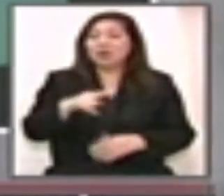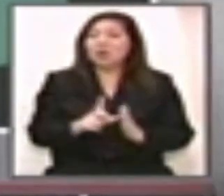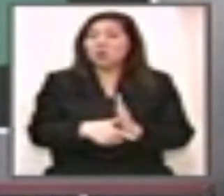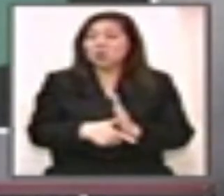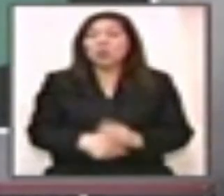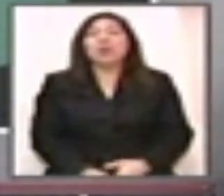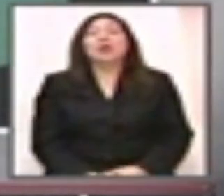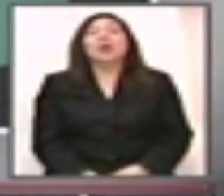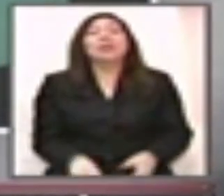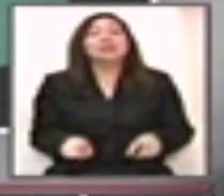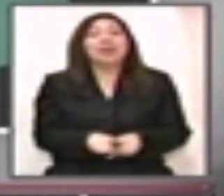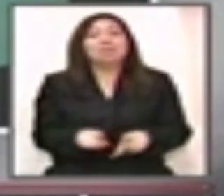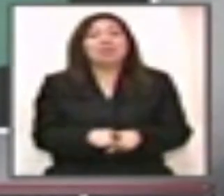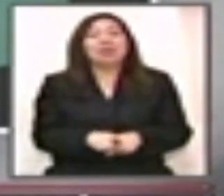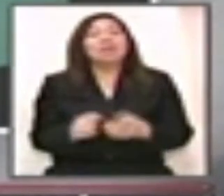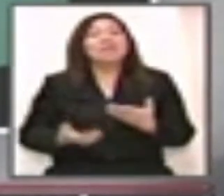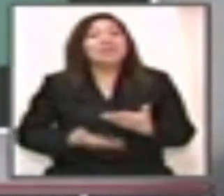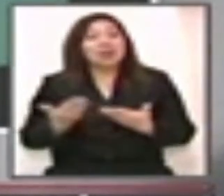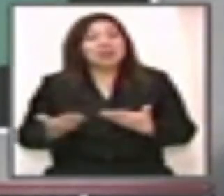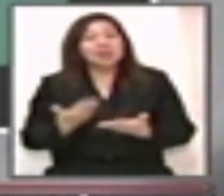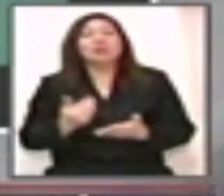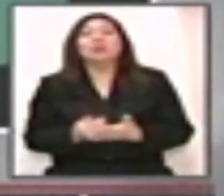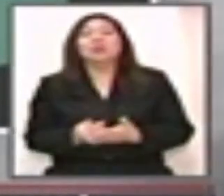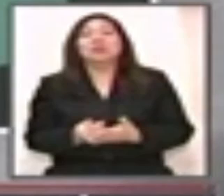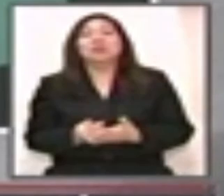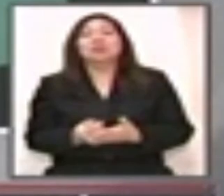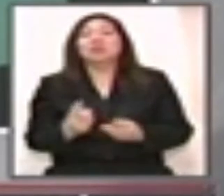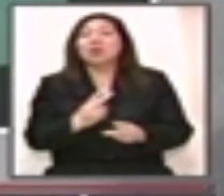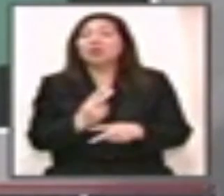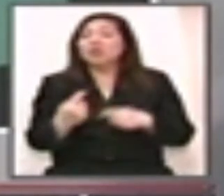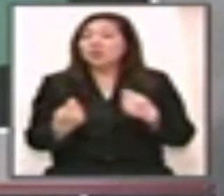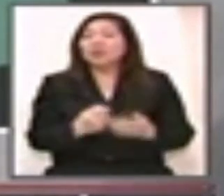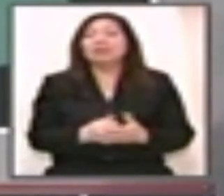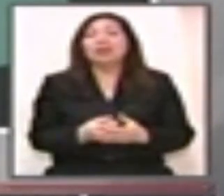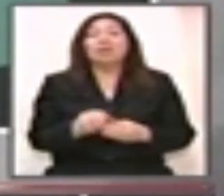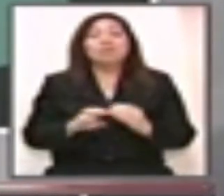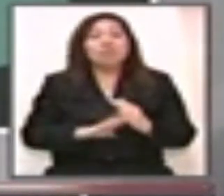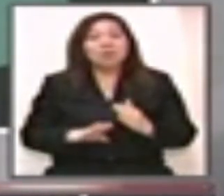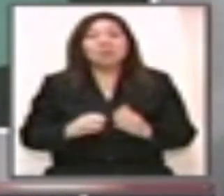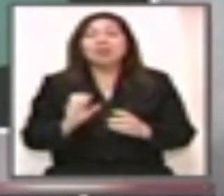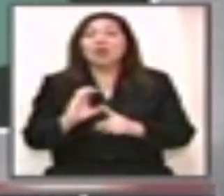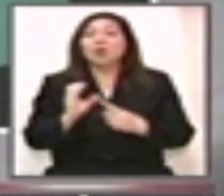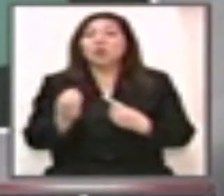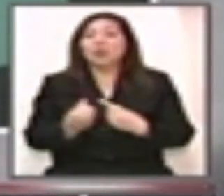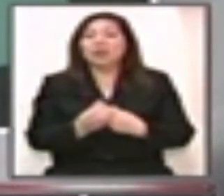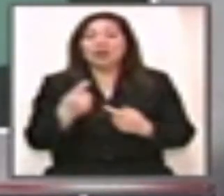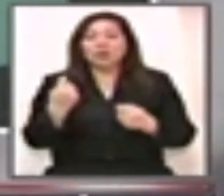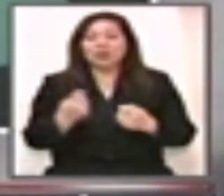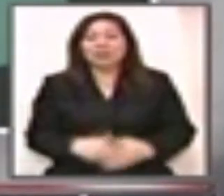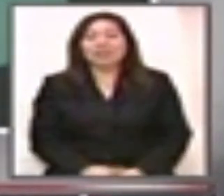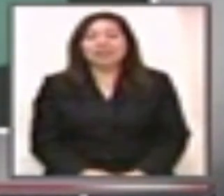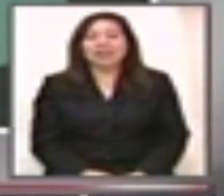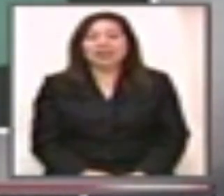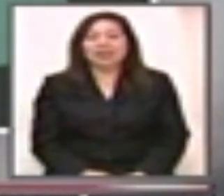luego está también el tema de la facilitación de la seguridad turística y fomento de la cultura turística.